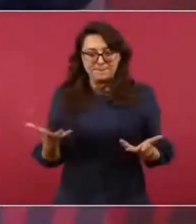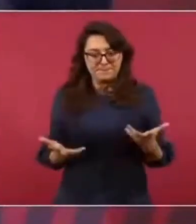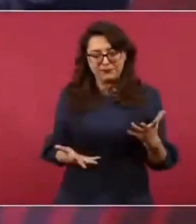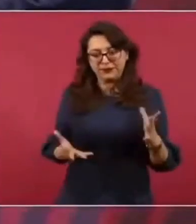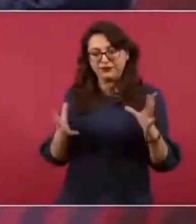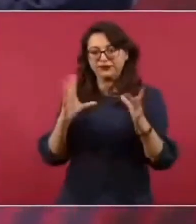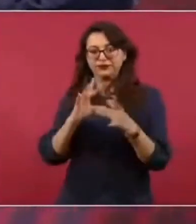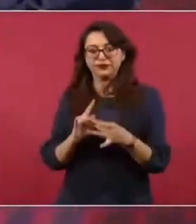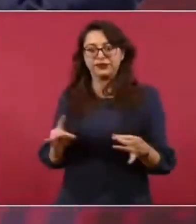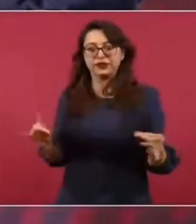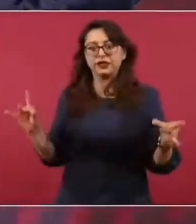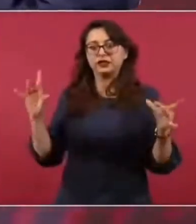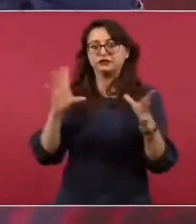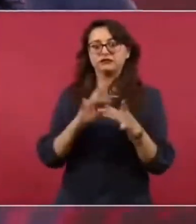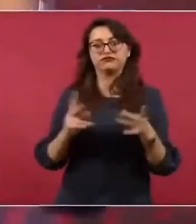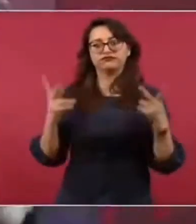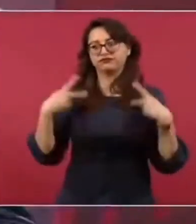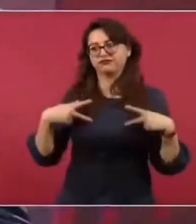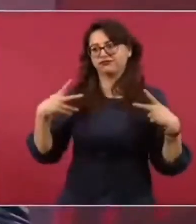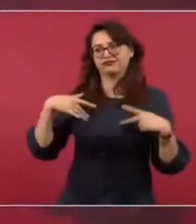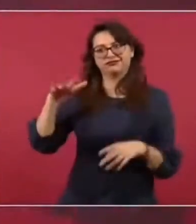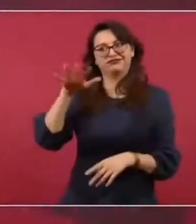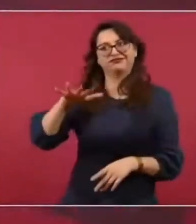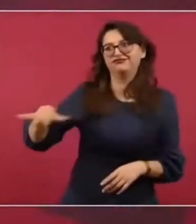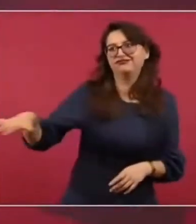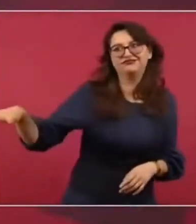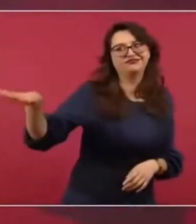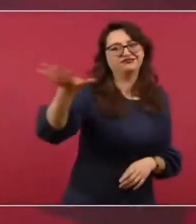y una rechifla